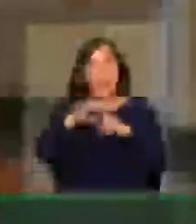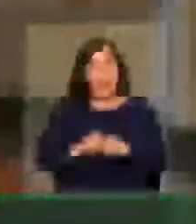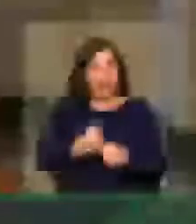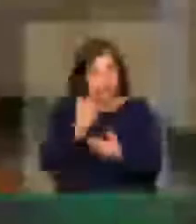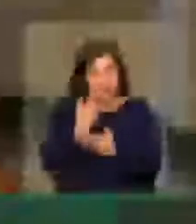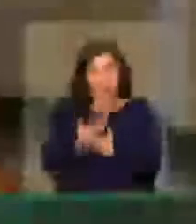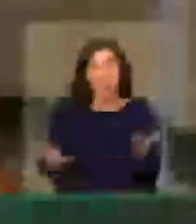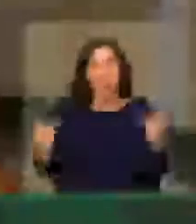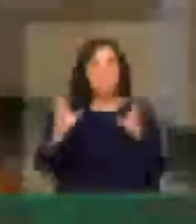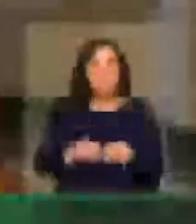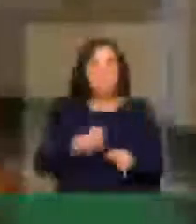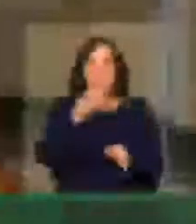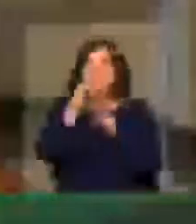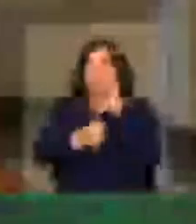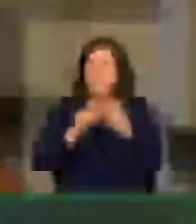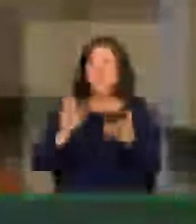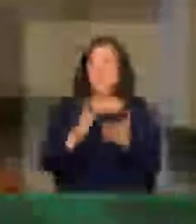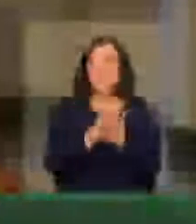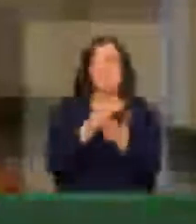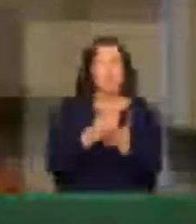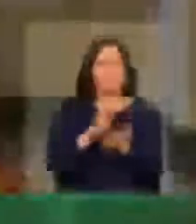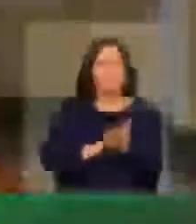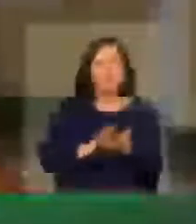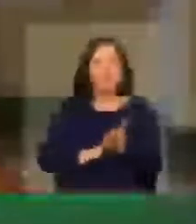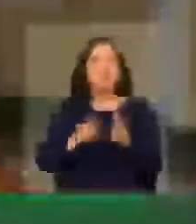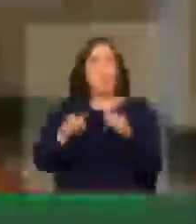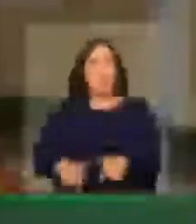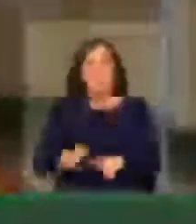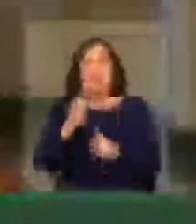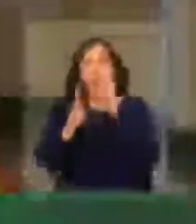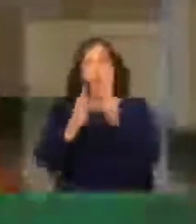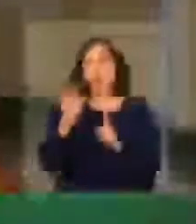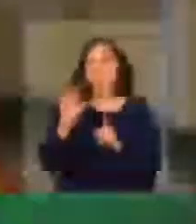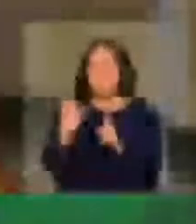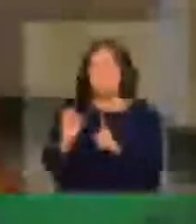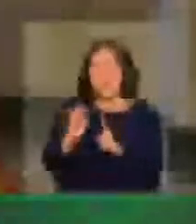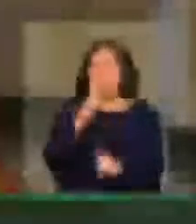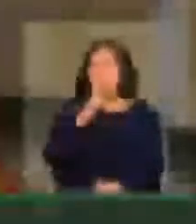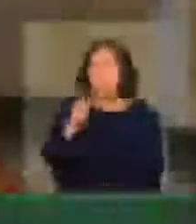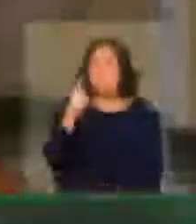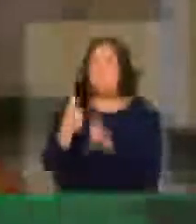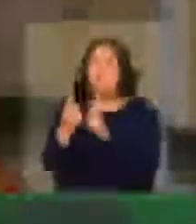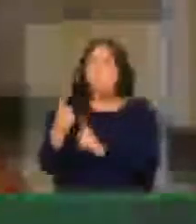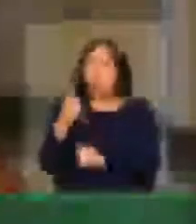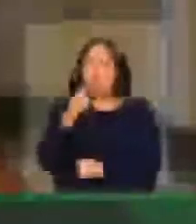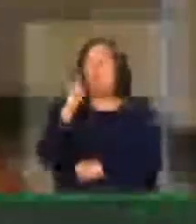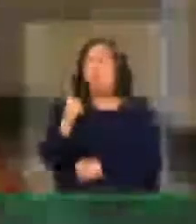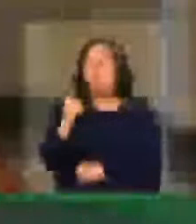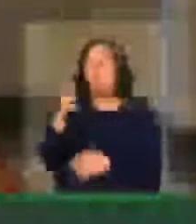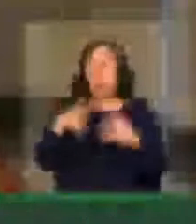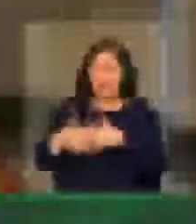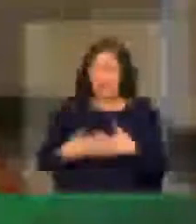transparencia en relación con la desclasificación de los documentos sobre los ataques terroristas del 11 de septiembre de 2001 en Estados Unidos, señaló Biden